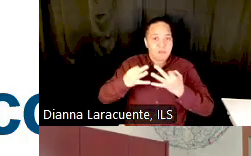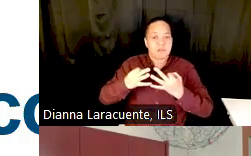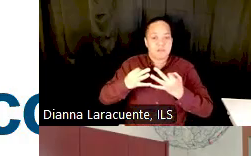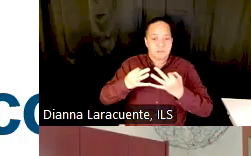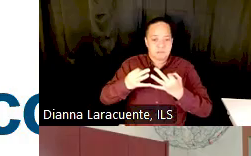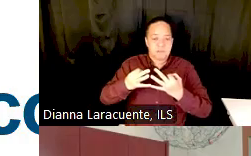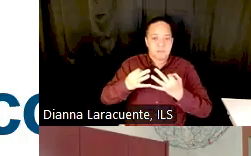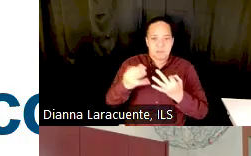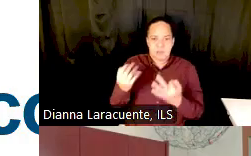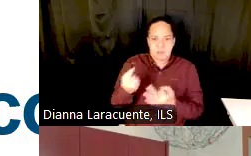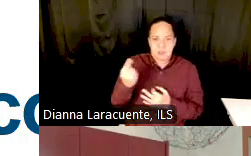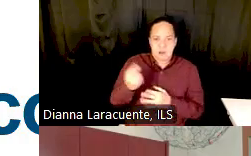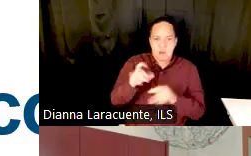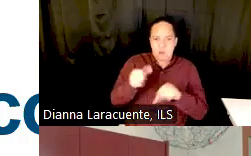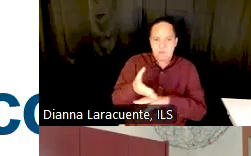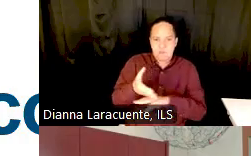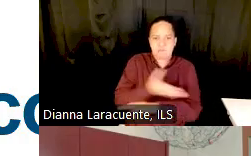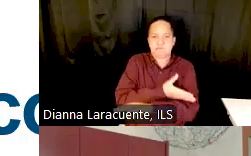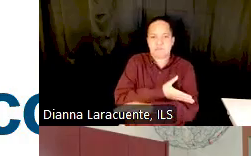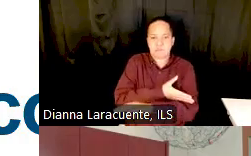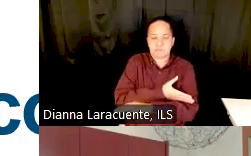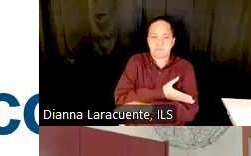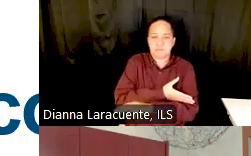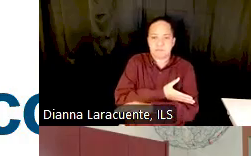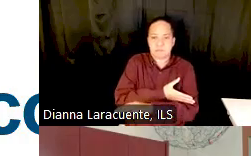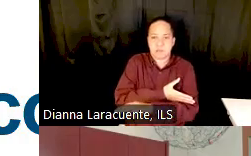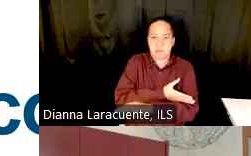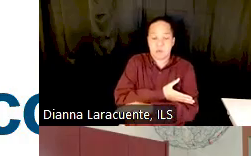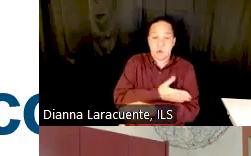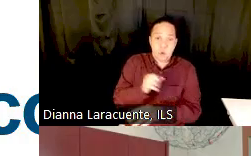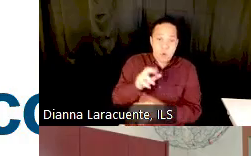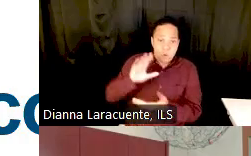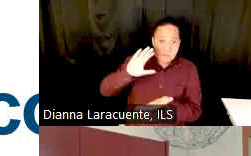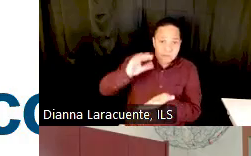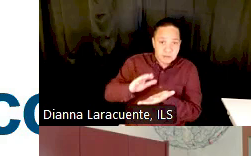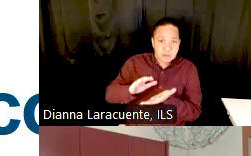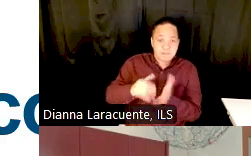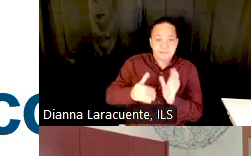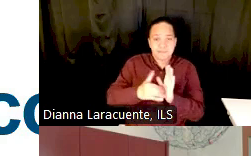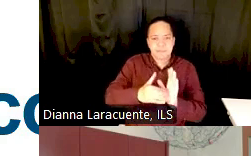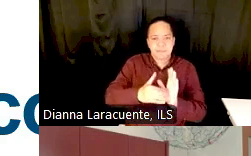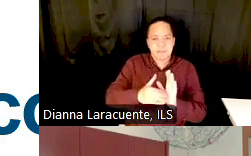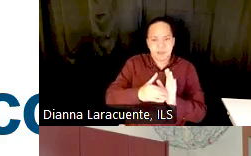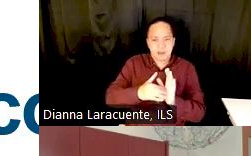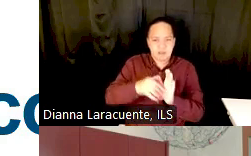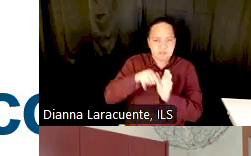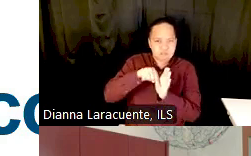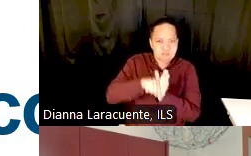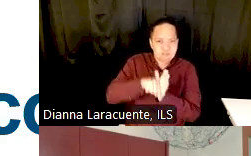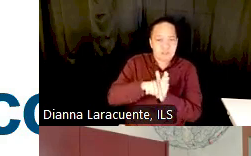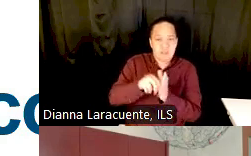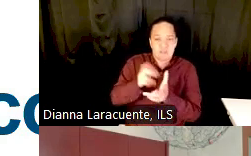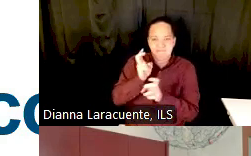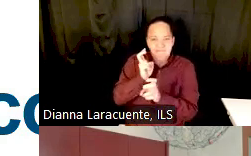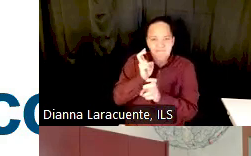es algo que puede mejorar o por lo menos disminuir la frecuencia y la intensidad de la dificultad que el niño está